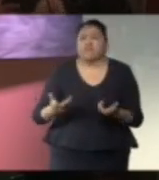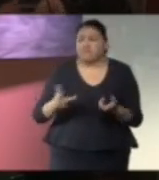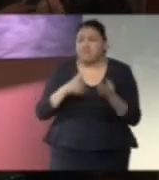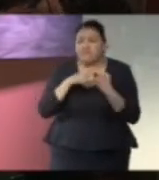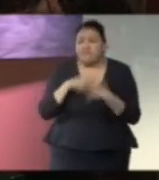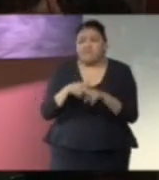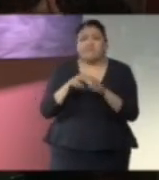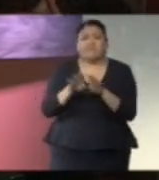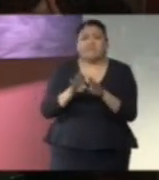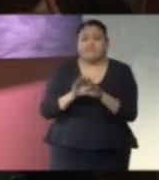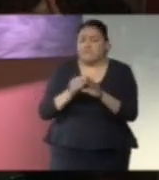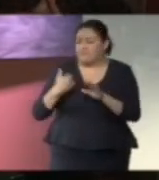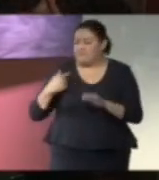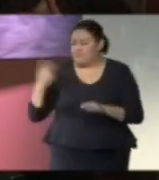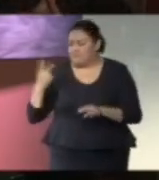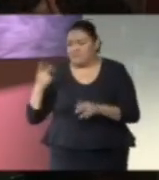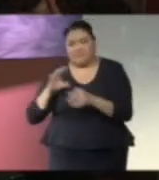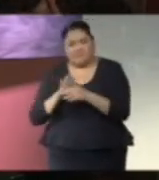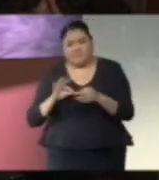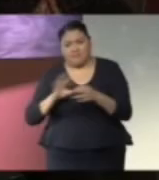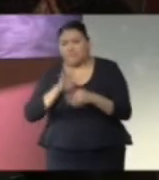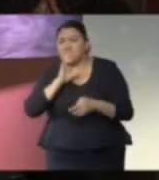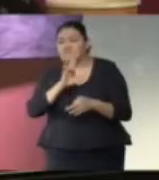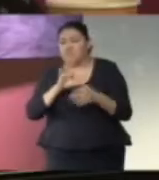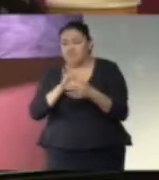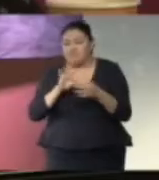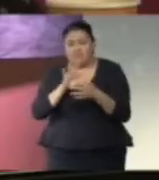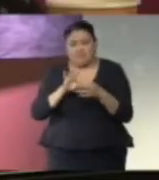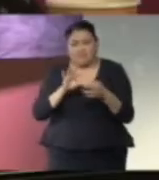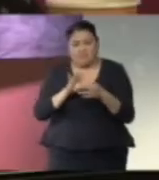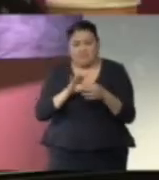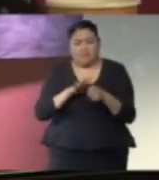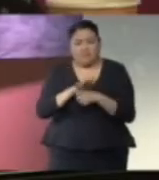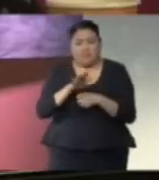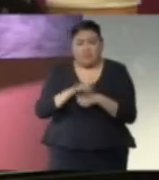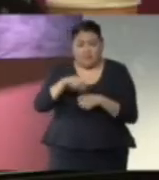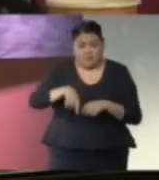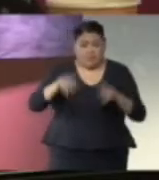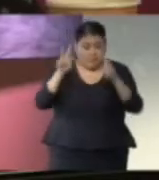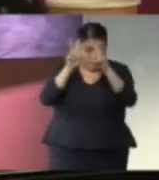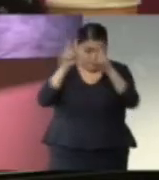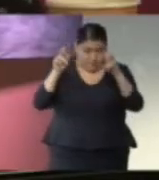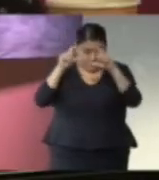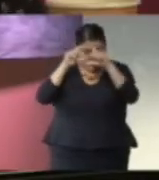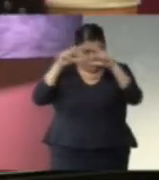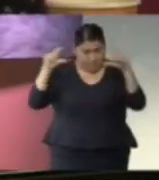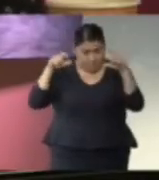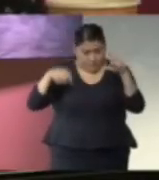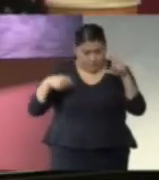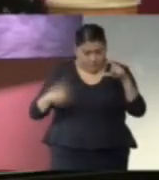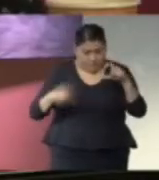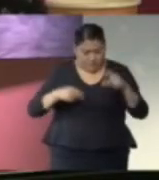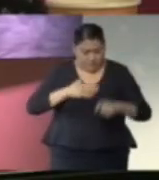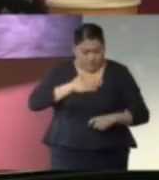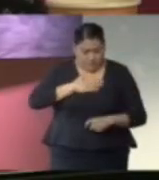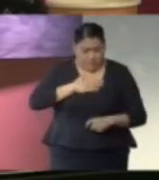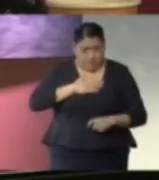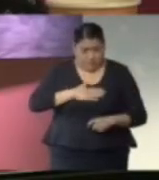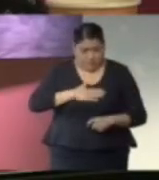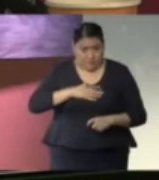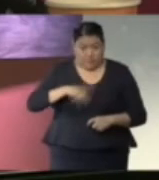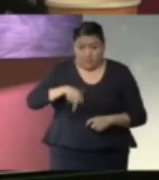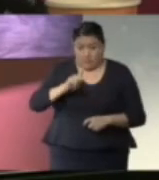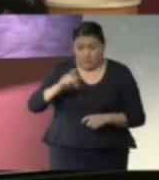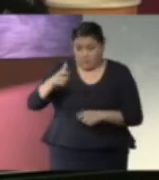¿no?, a dar una respuesta a todo esto, porque la mesa denominada justicia sin equidad